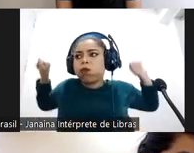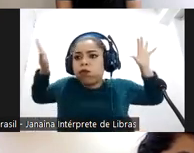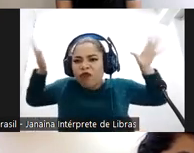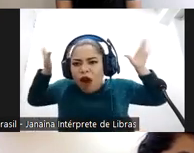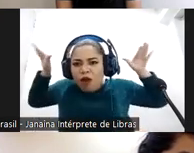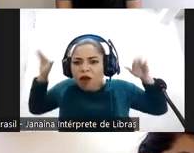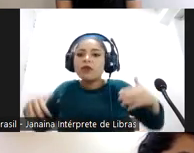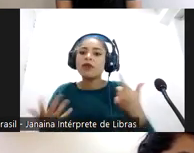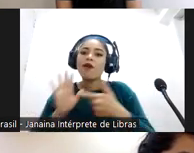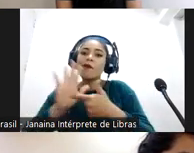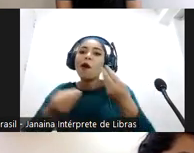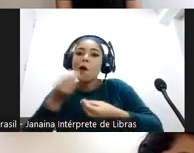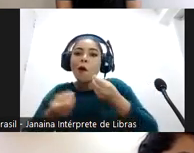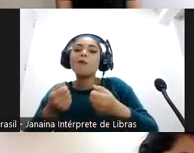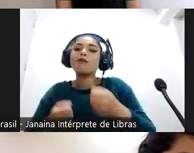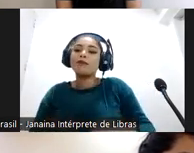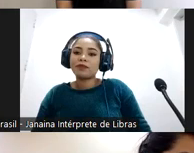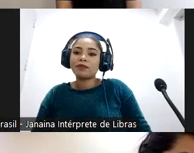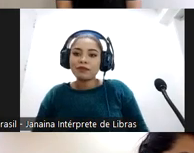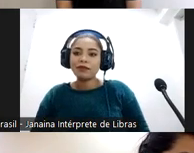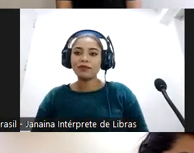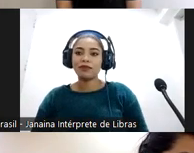Les muestro cómo se describe.